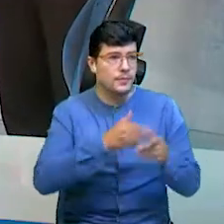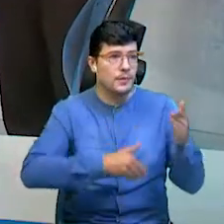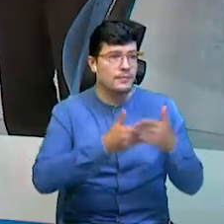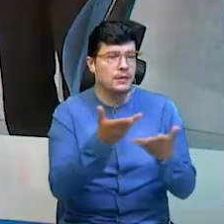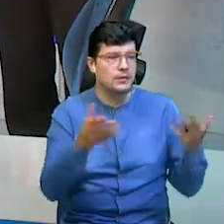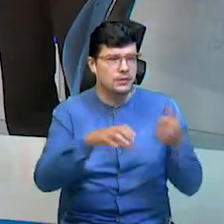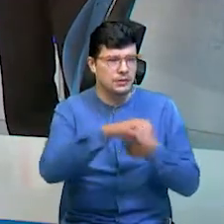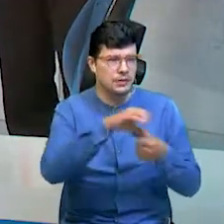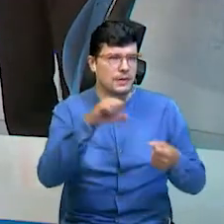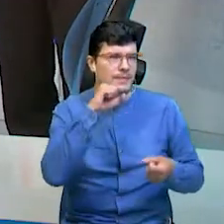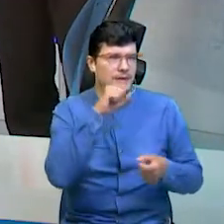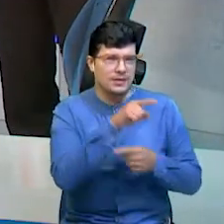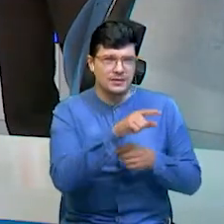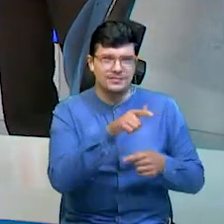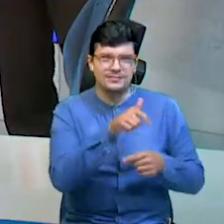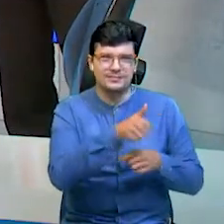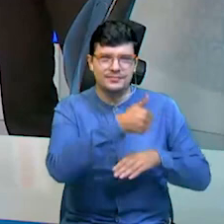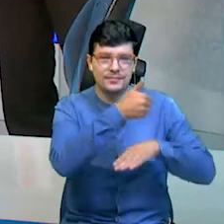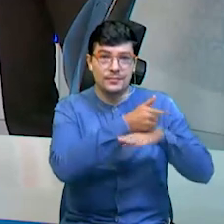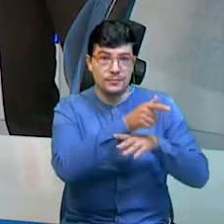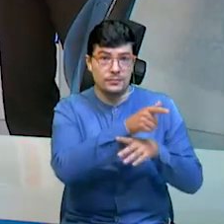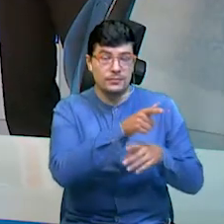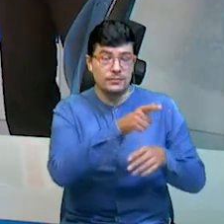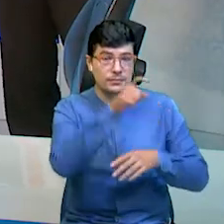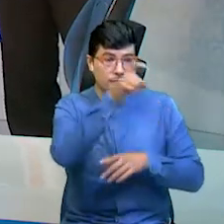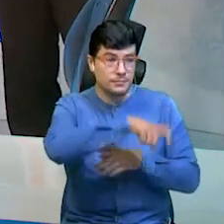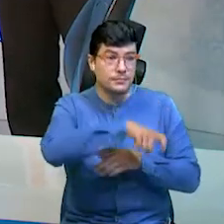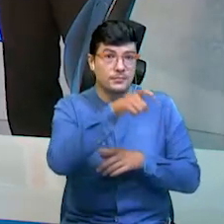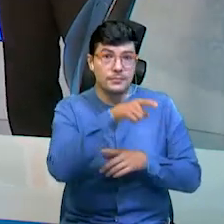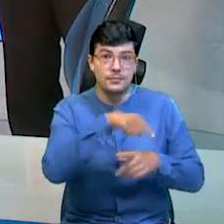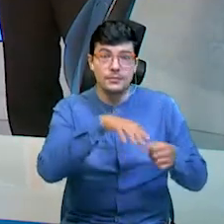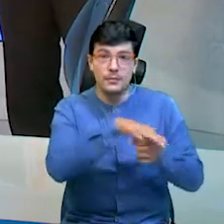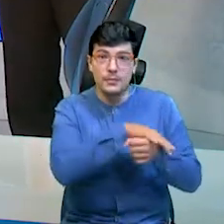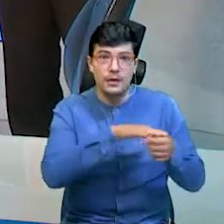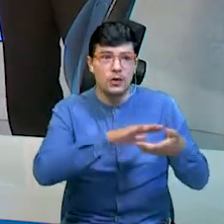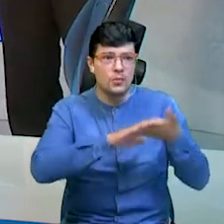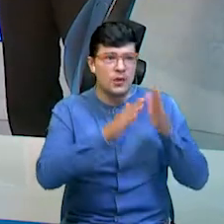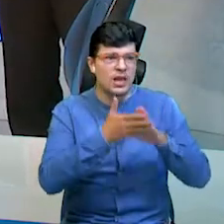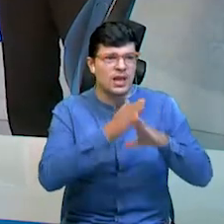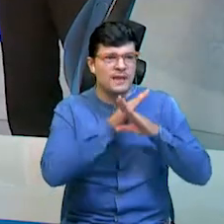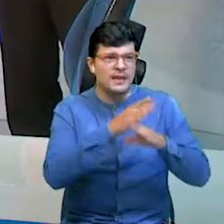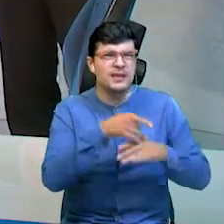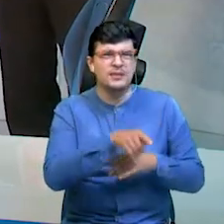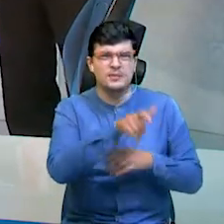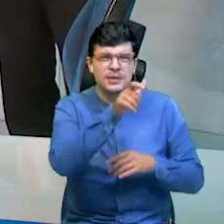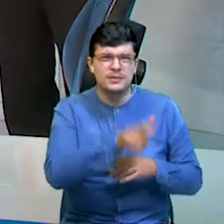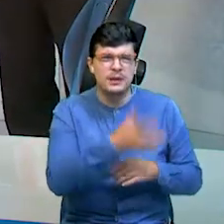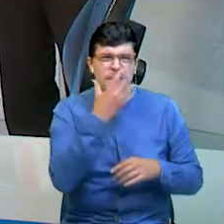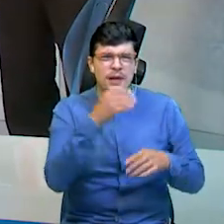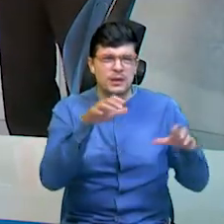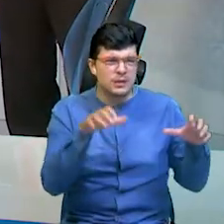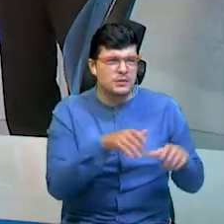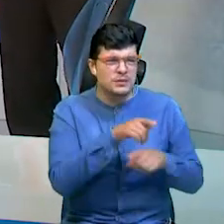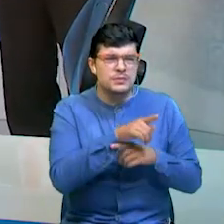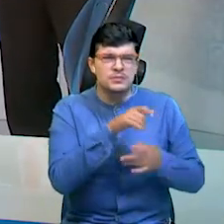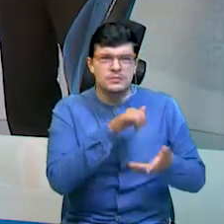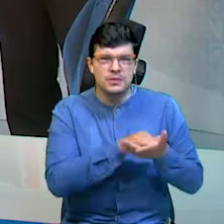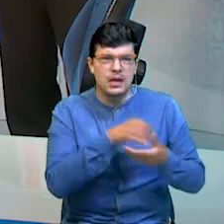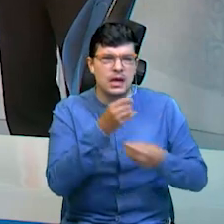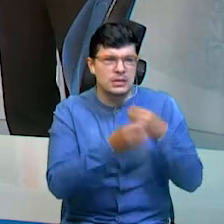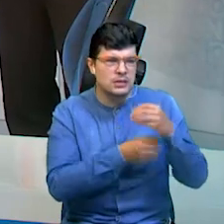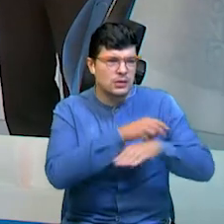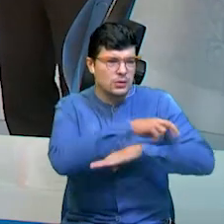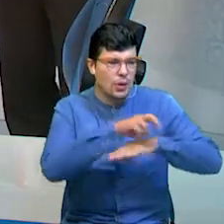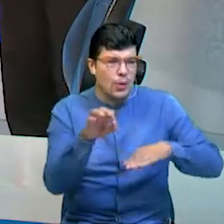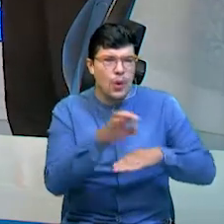Bermeja. Allí en el puerto petrolero se registró una situación en la que la comunidad evitó que un delincuente cometiera un hurto y de